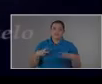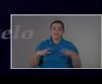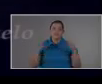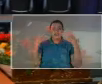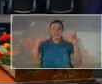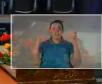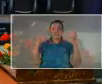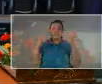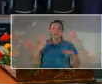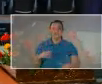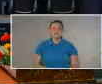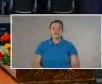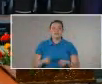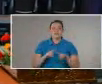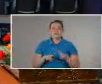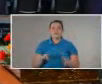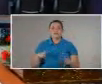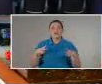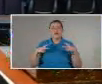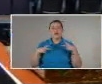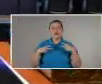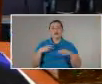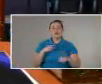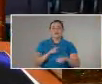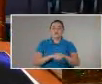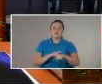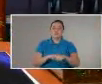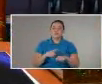Pero hay un tiempo para eso, hermano, entonces.